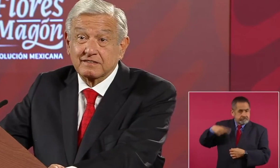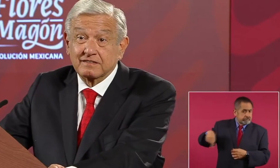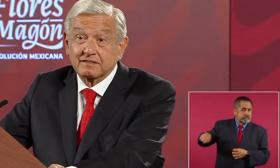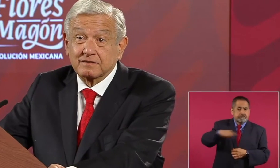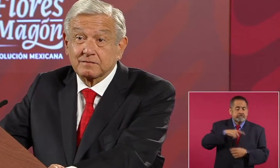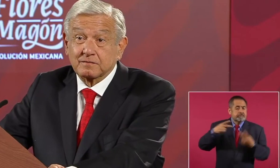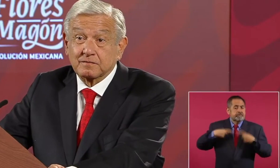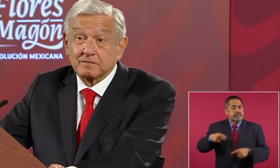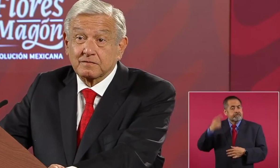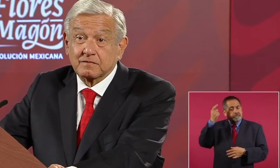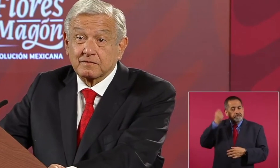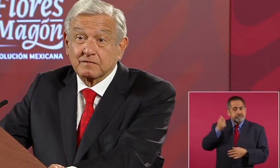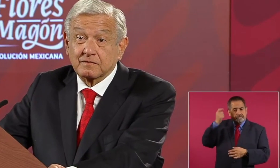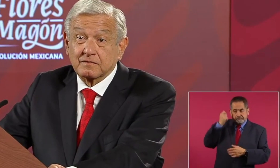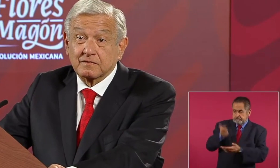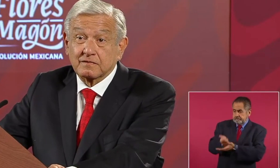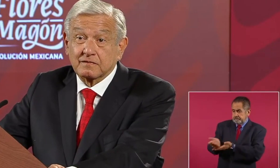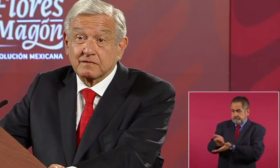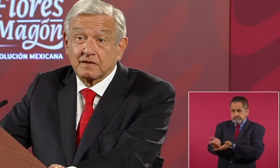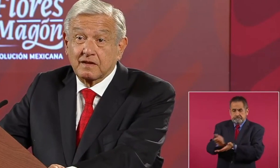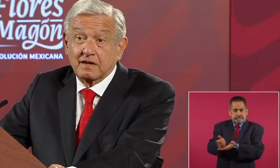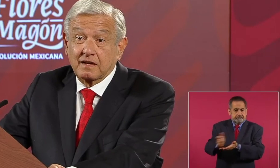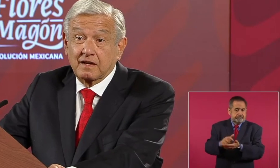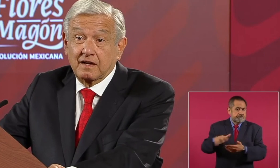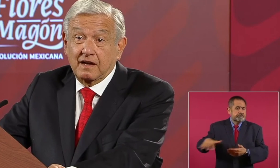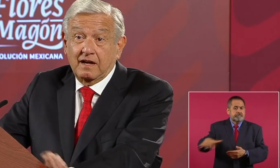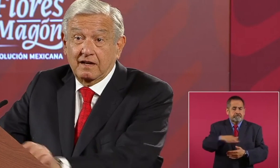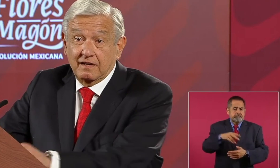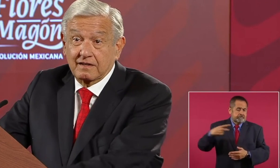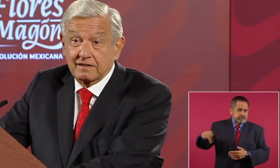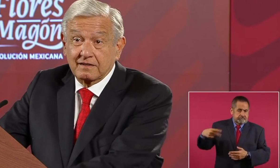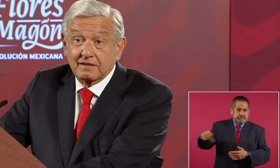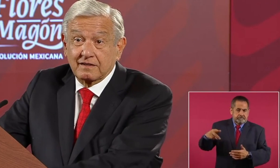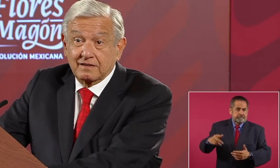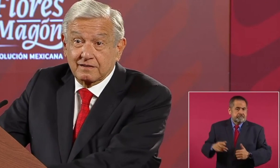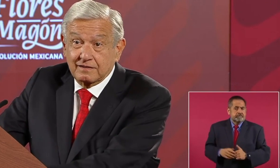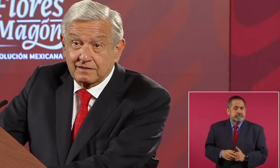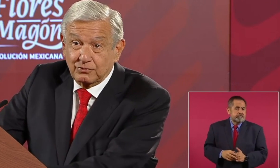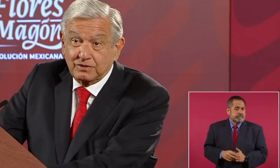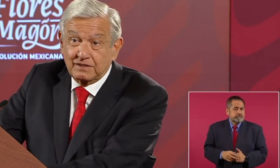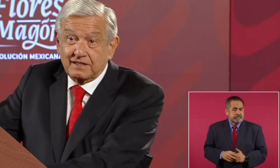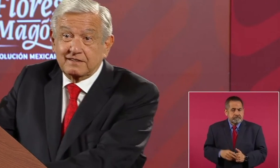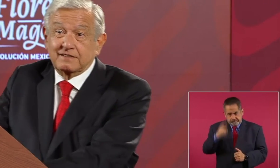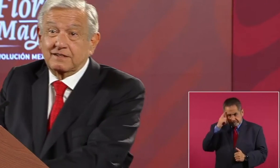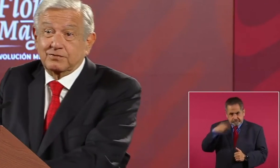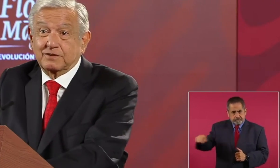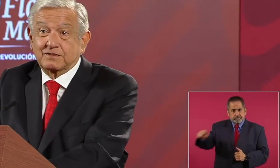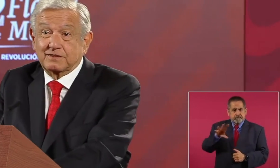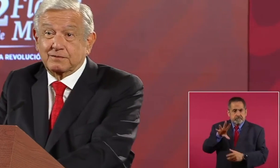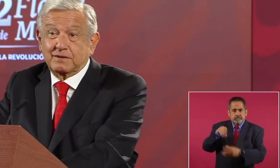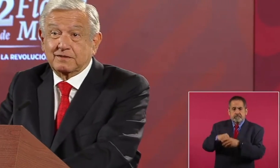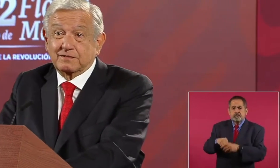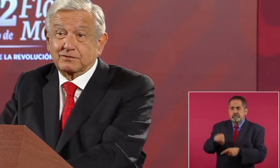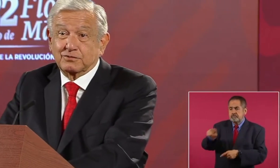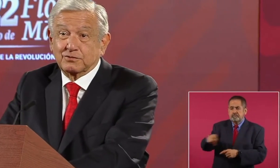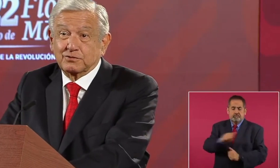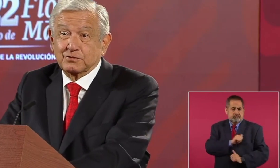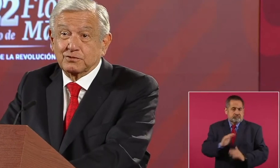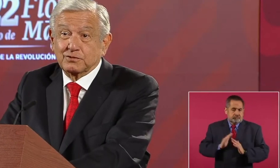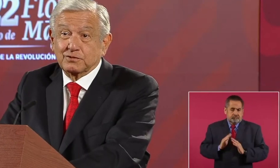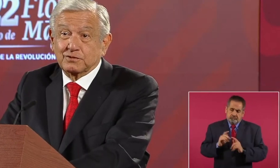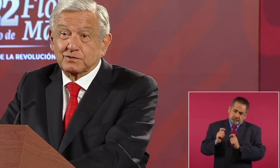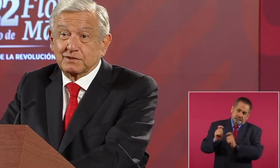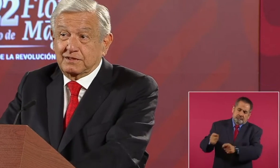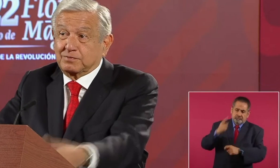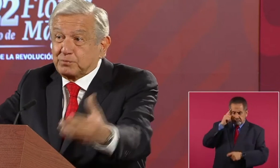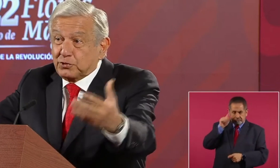tiempo, e inclusive durante la contingencia sanitaria, a petición y a una solicitud muy exigente de la comunidad de sordos,